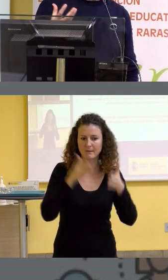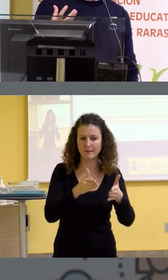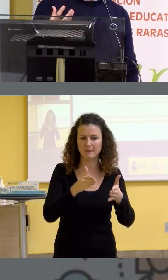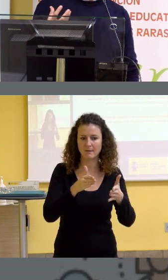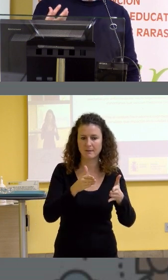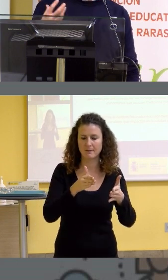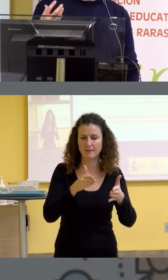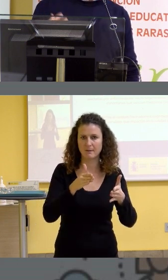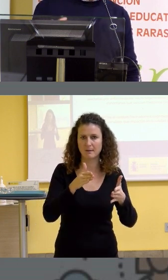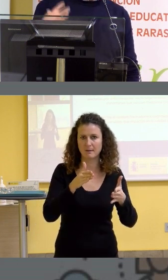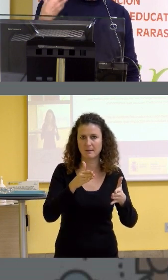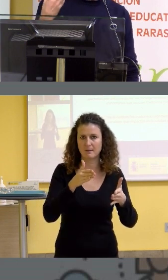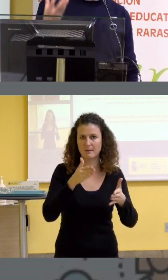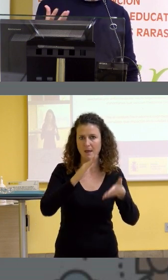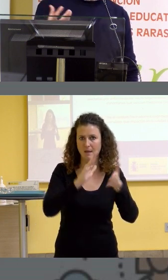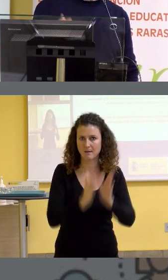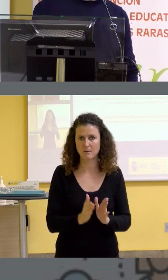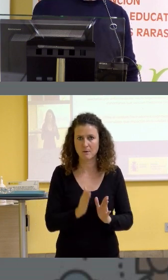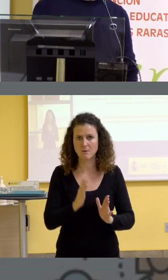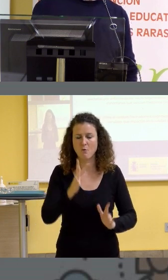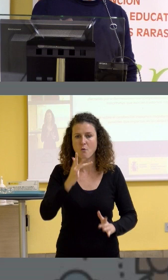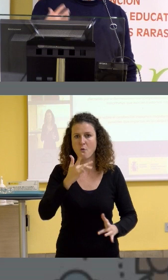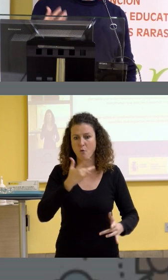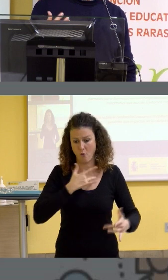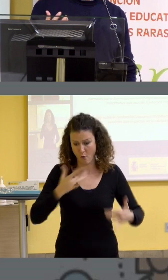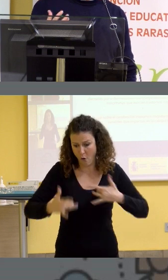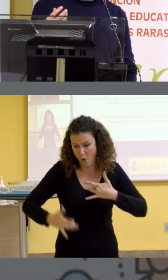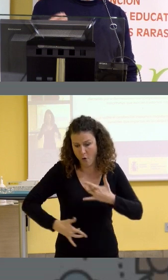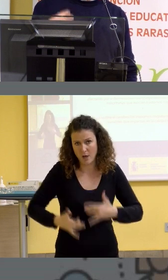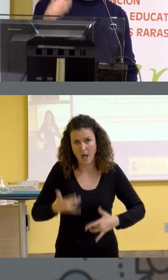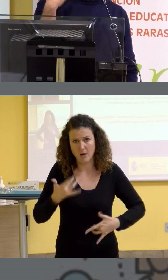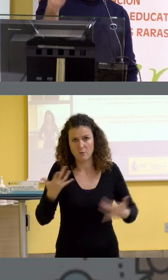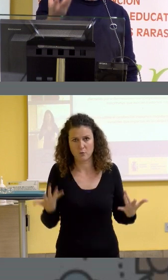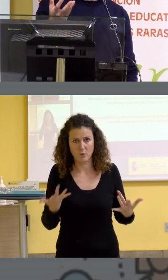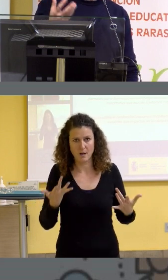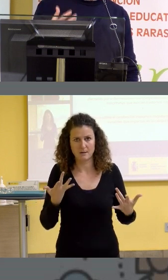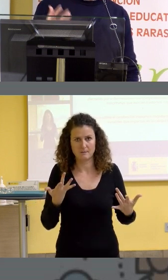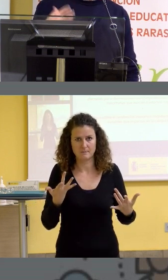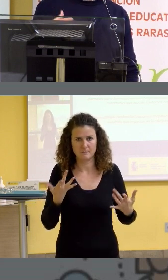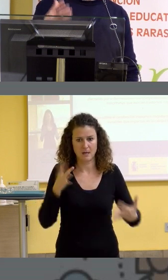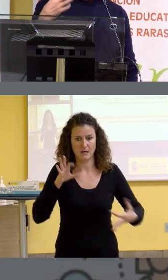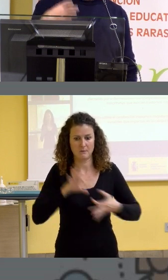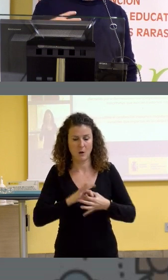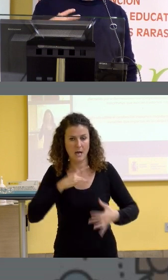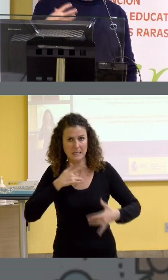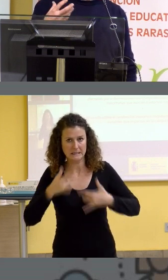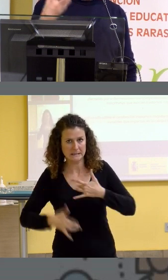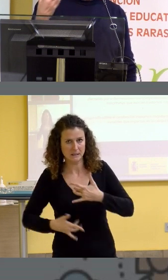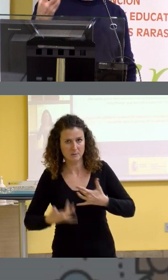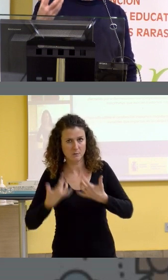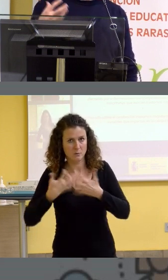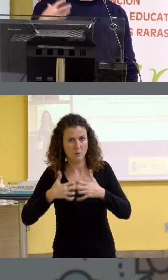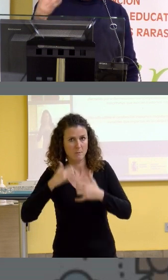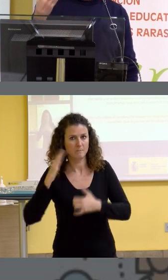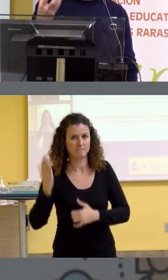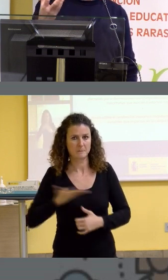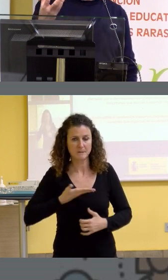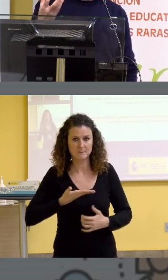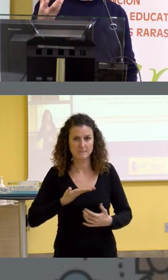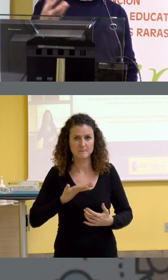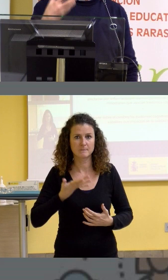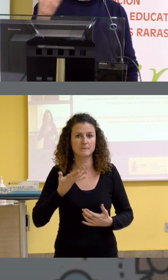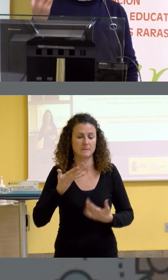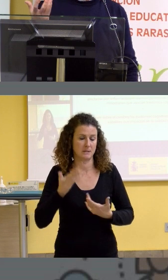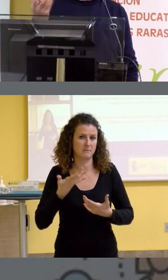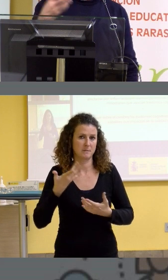órgano y lo que disfunciona en el órgano, en un intento de que el síntoma que emerge como consecuencia de la disfunción, es decir, el trastorno